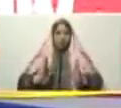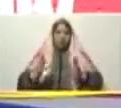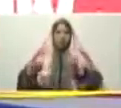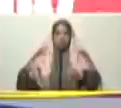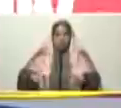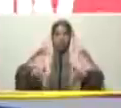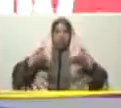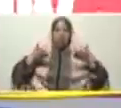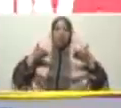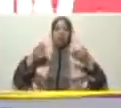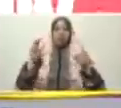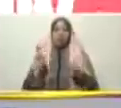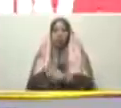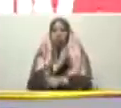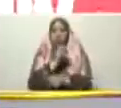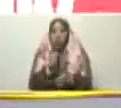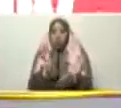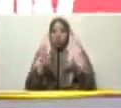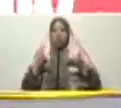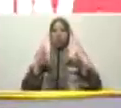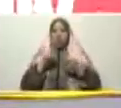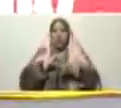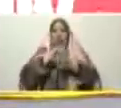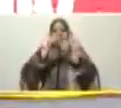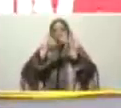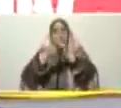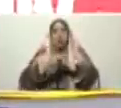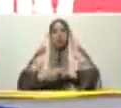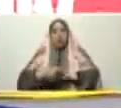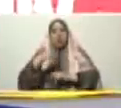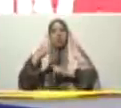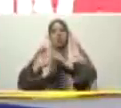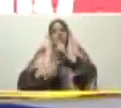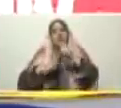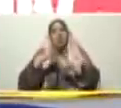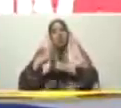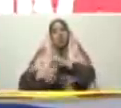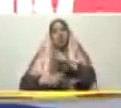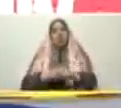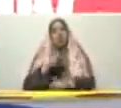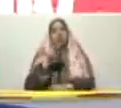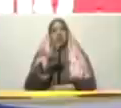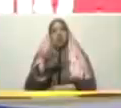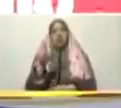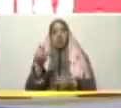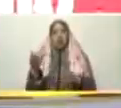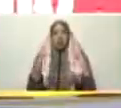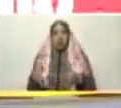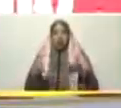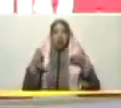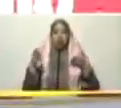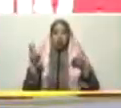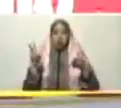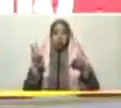vencer y transitar el siglo 21 vencedora victoriosa